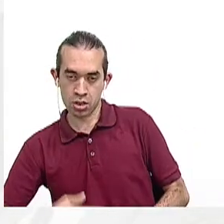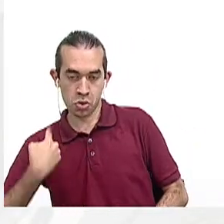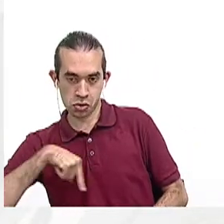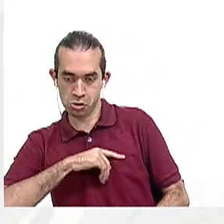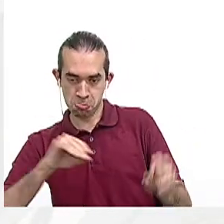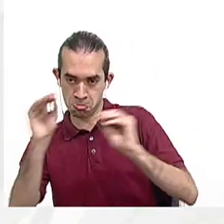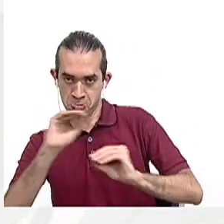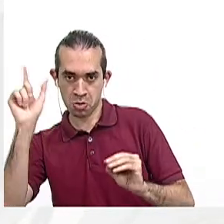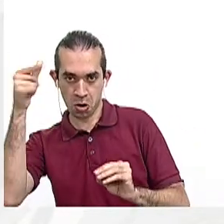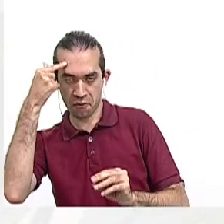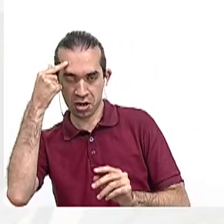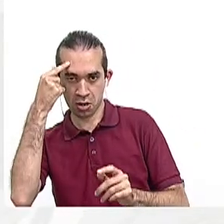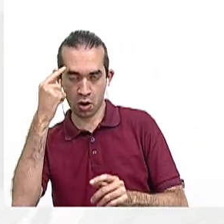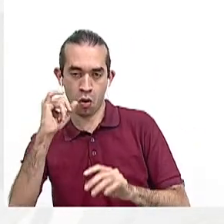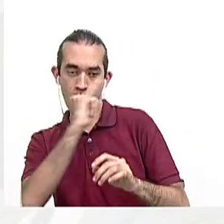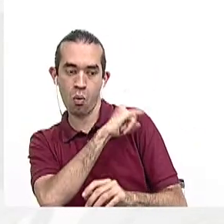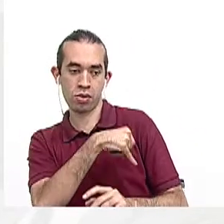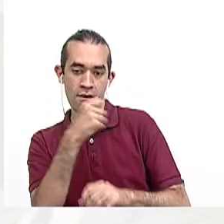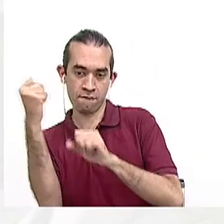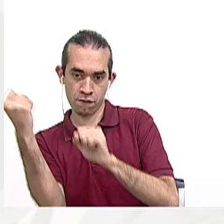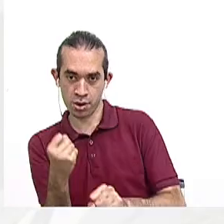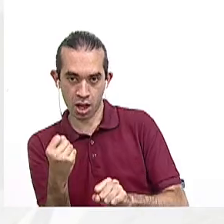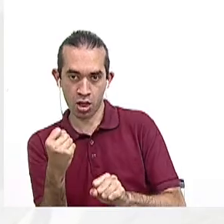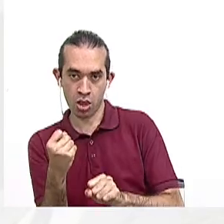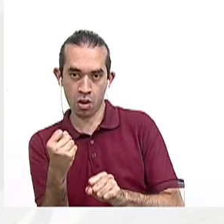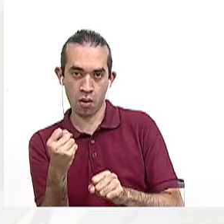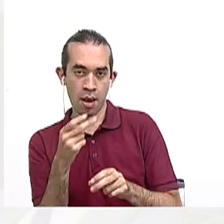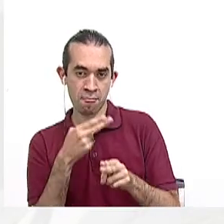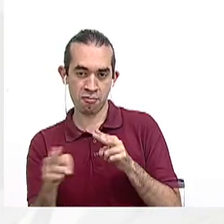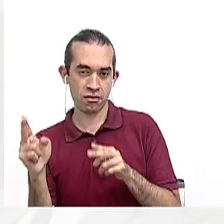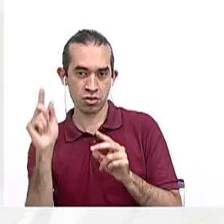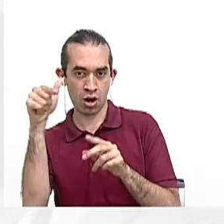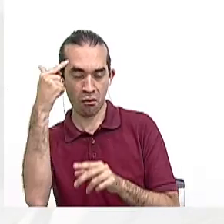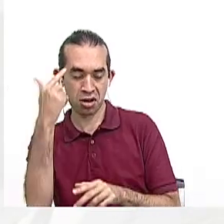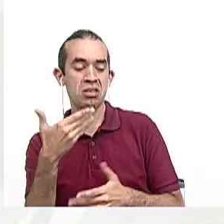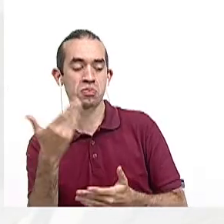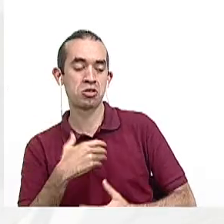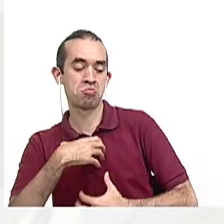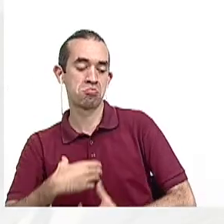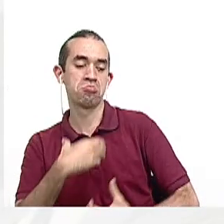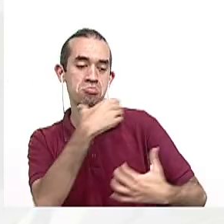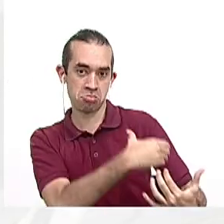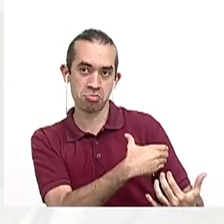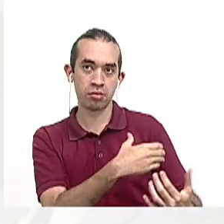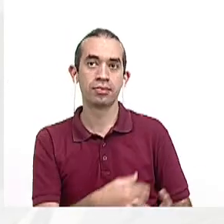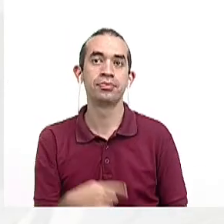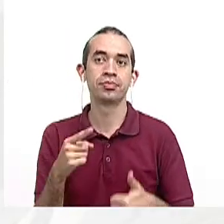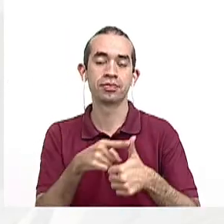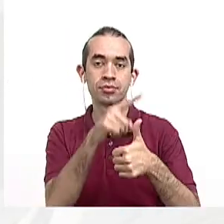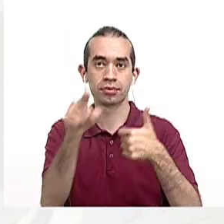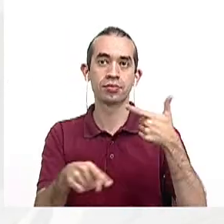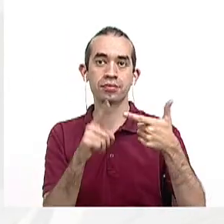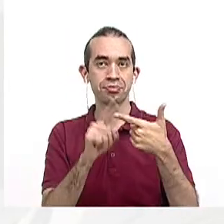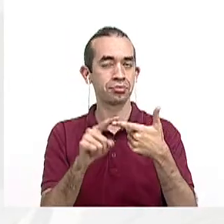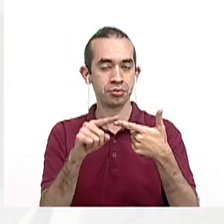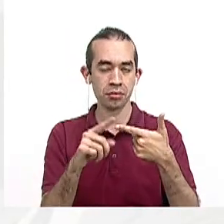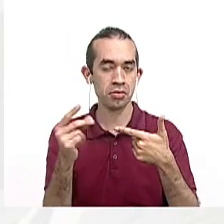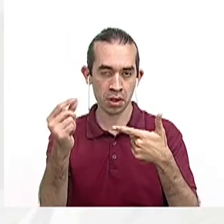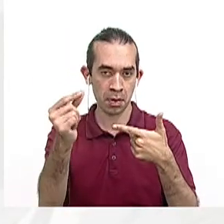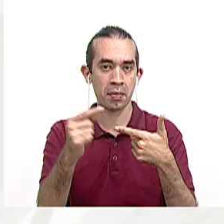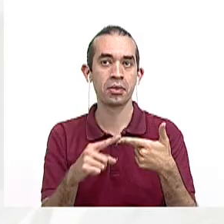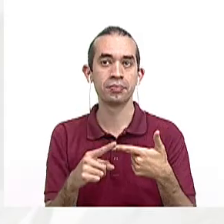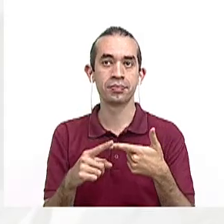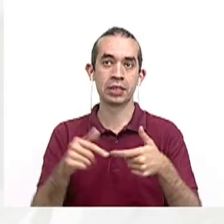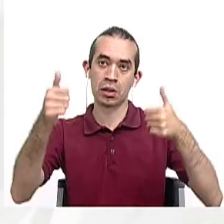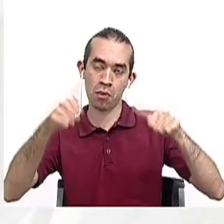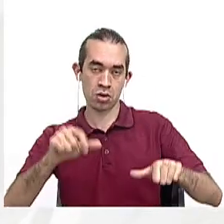nosotros gobernemos con una junta fundadora, un gobierno provisional. Seguimos con características, ahí vamos rápidamente, y dice que acuerdan